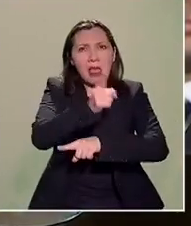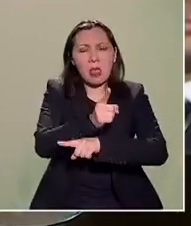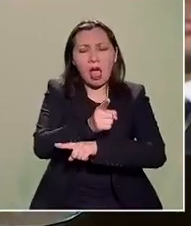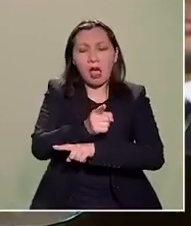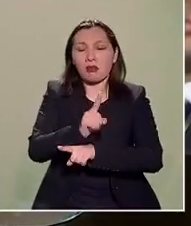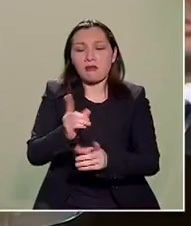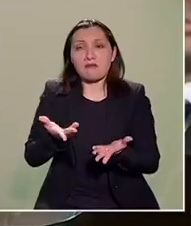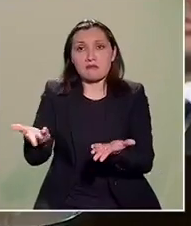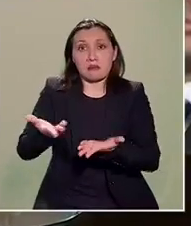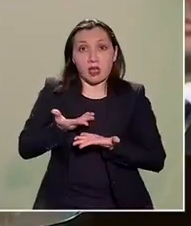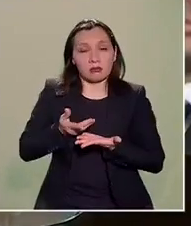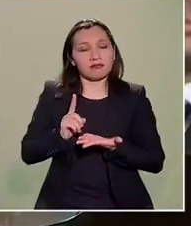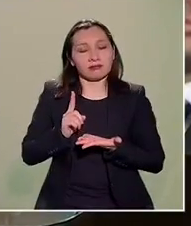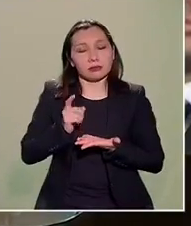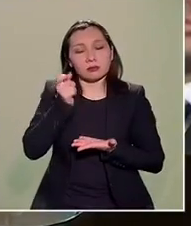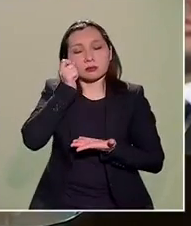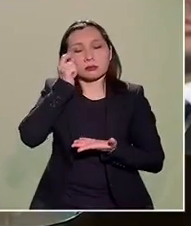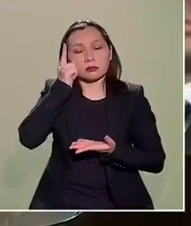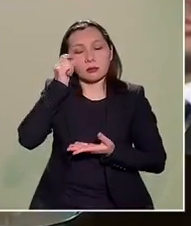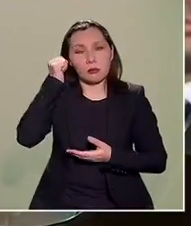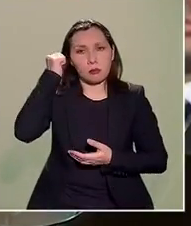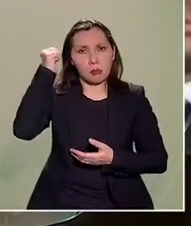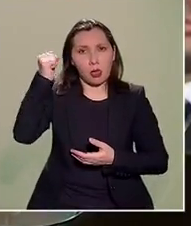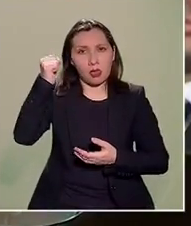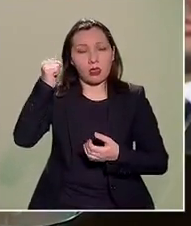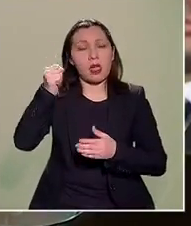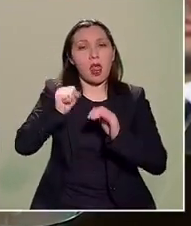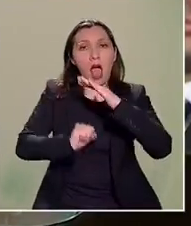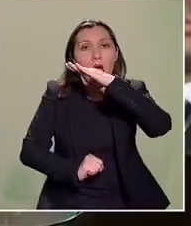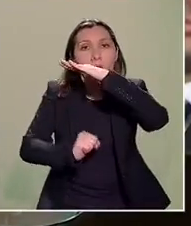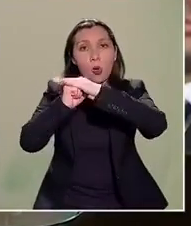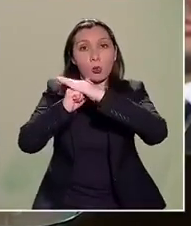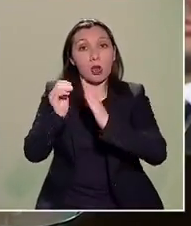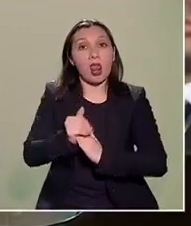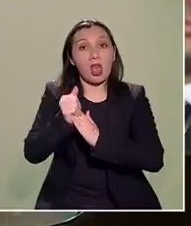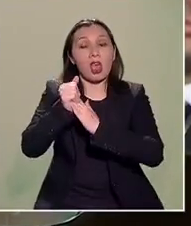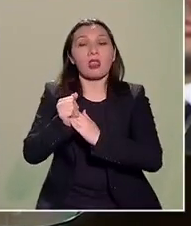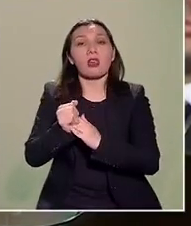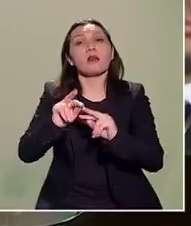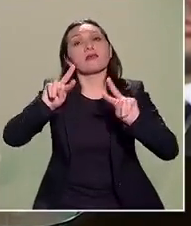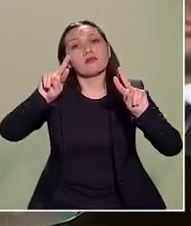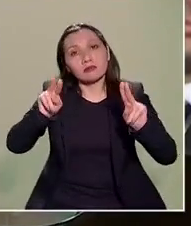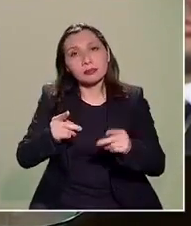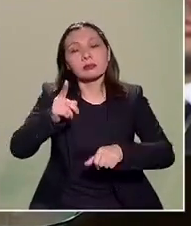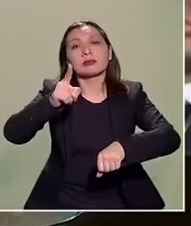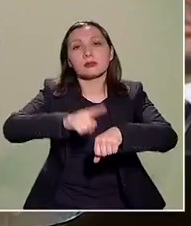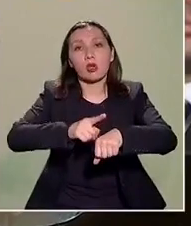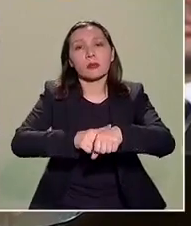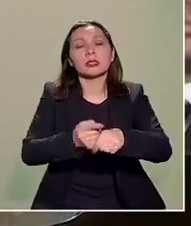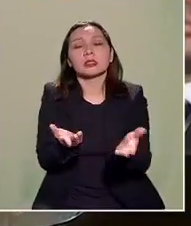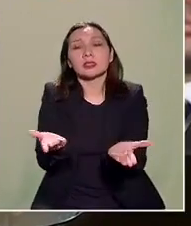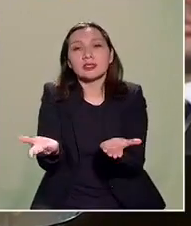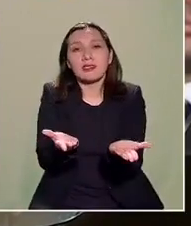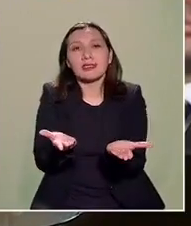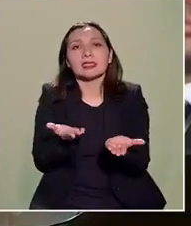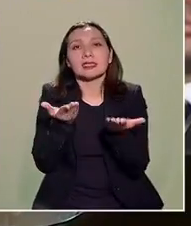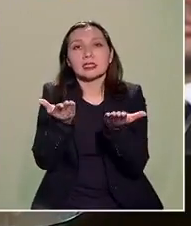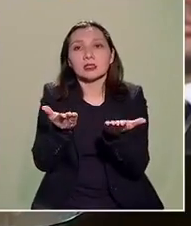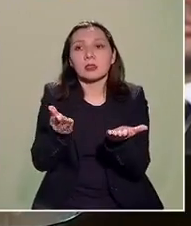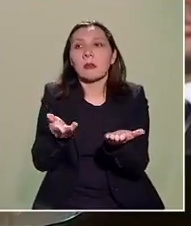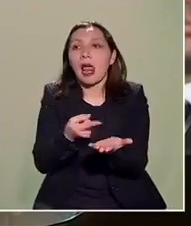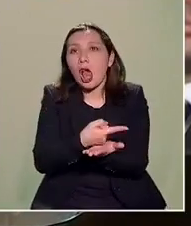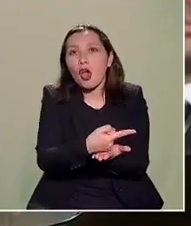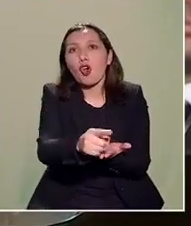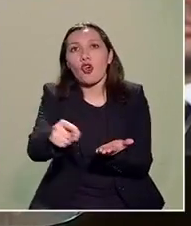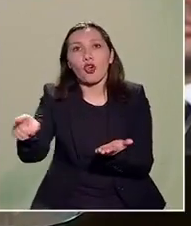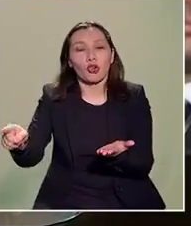es quien ha comprendido que el poder la autoridad y el liderazgo no es sino una instancia de servir y dar a los demás